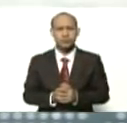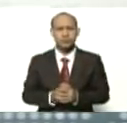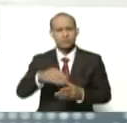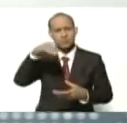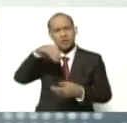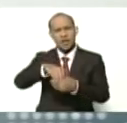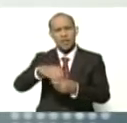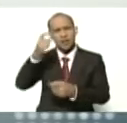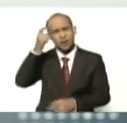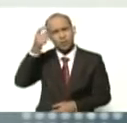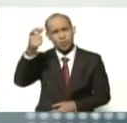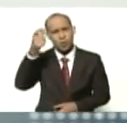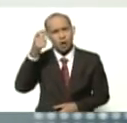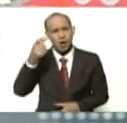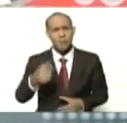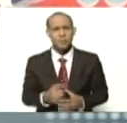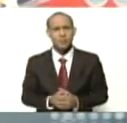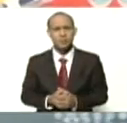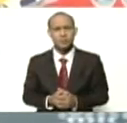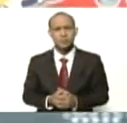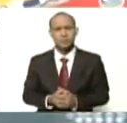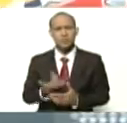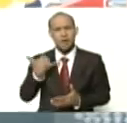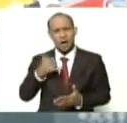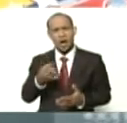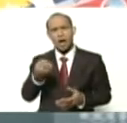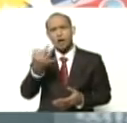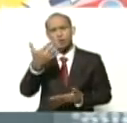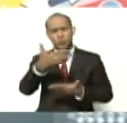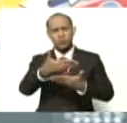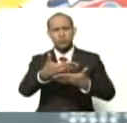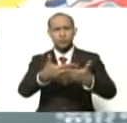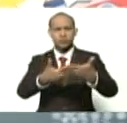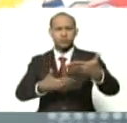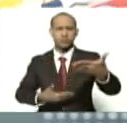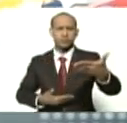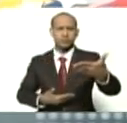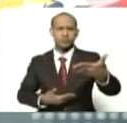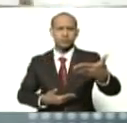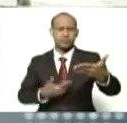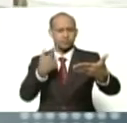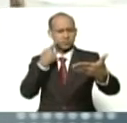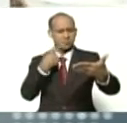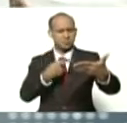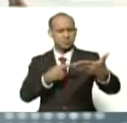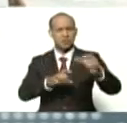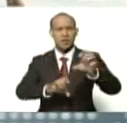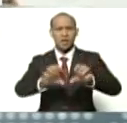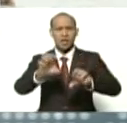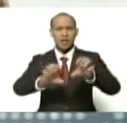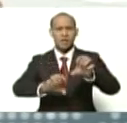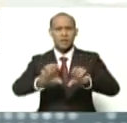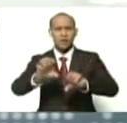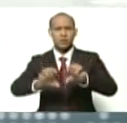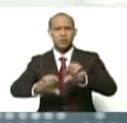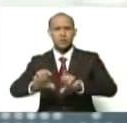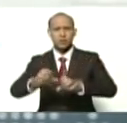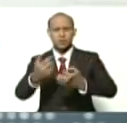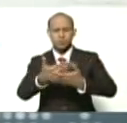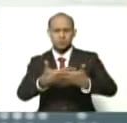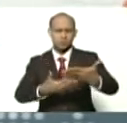nacional aquí tengo yo los números del diagnóstico de las rancherías verdad